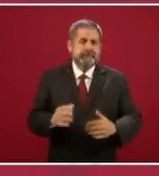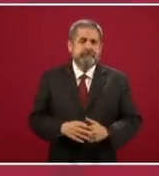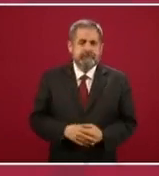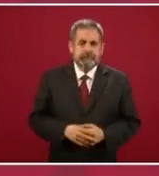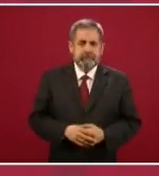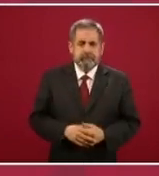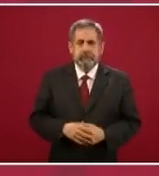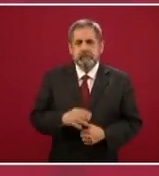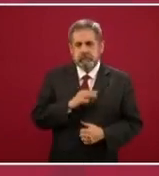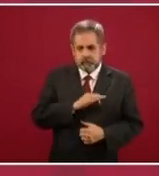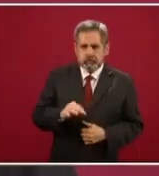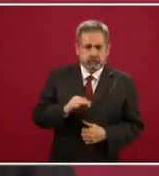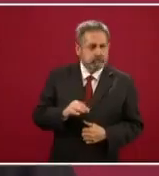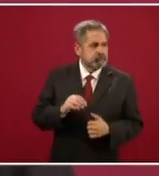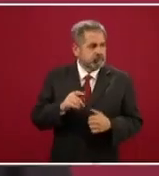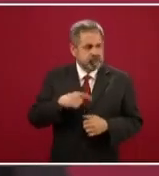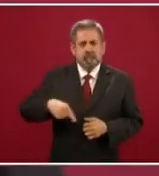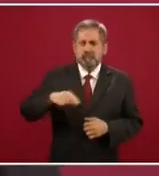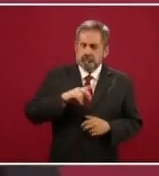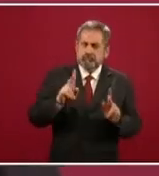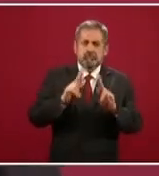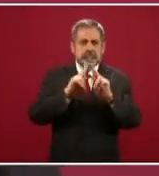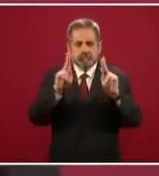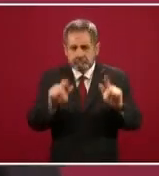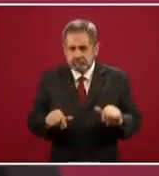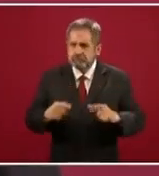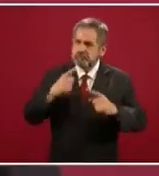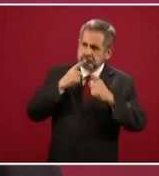y se puede por la vía pacífica